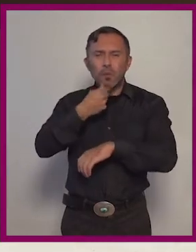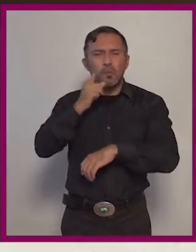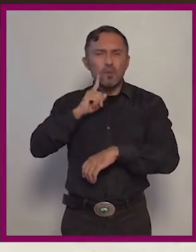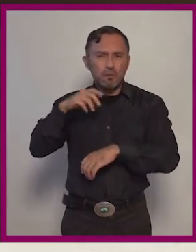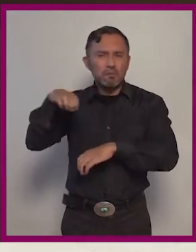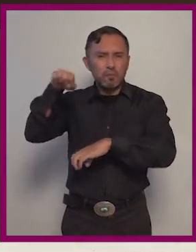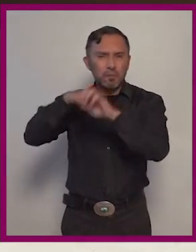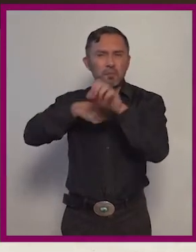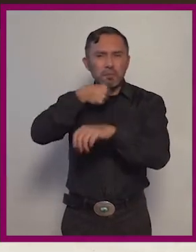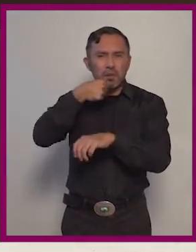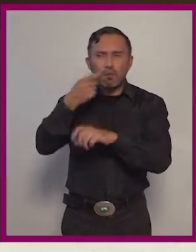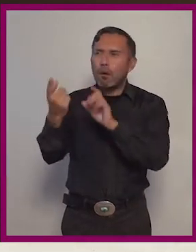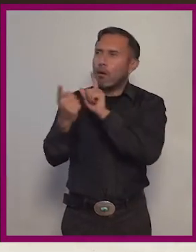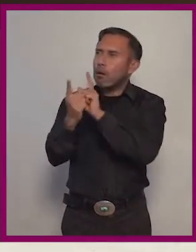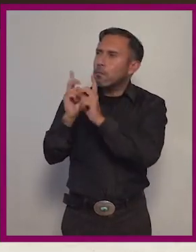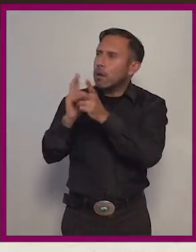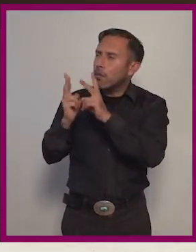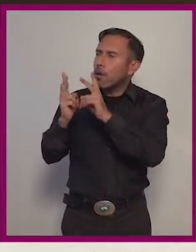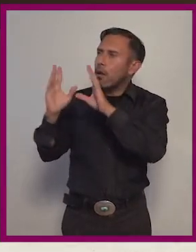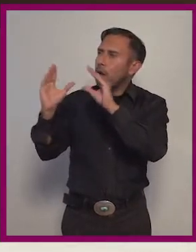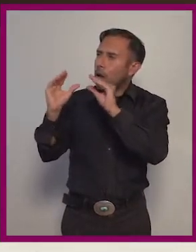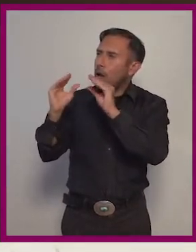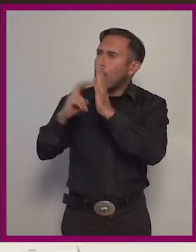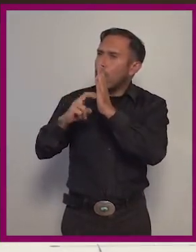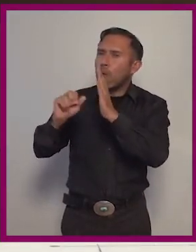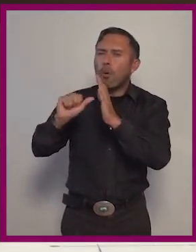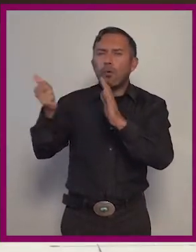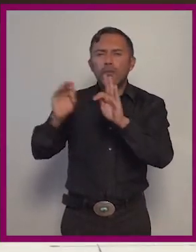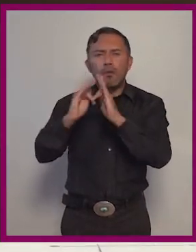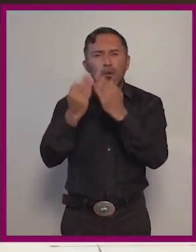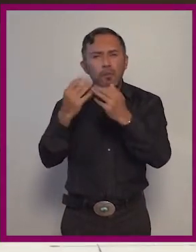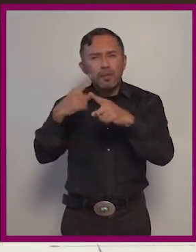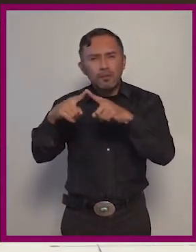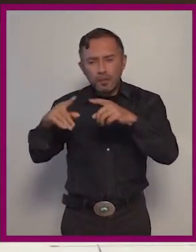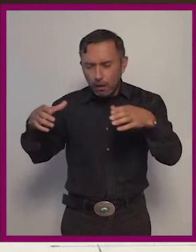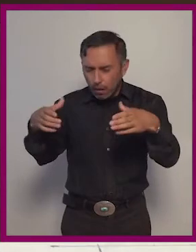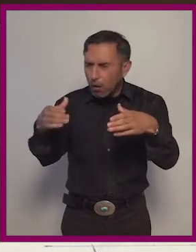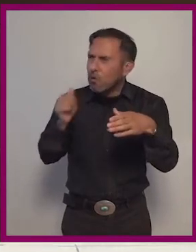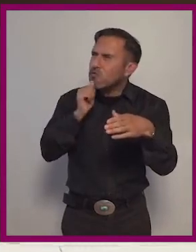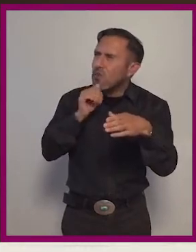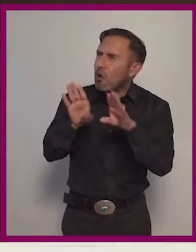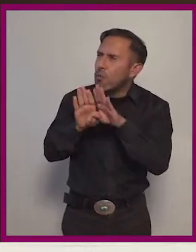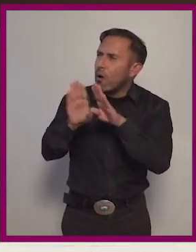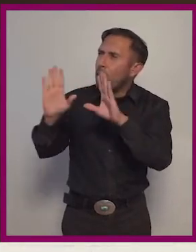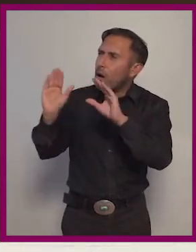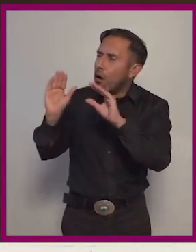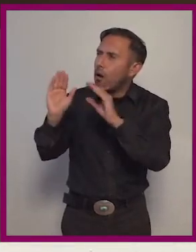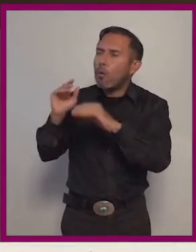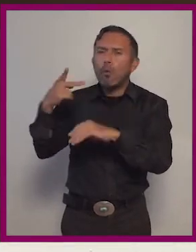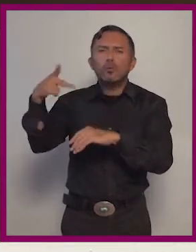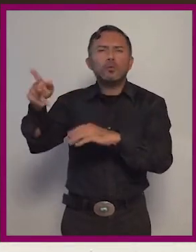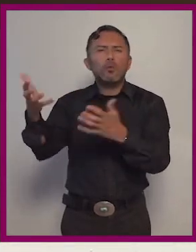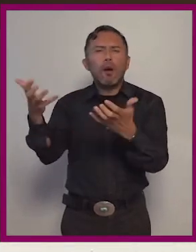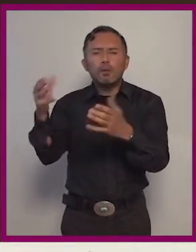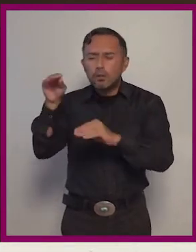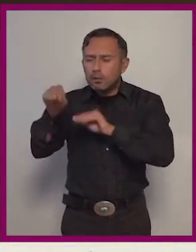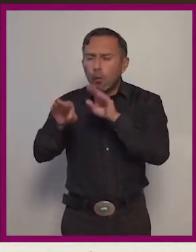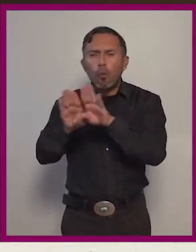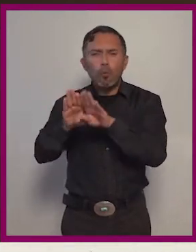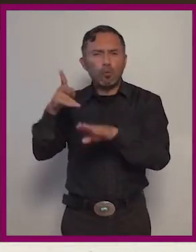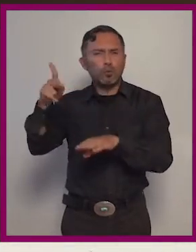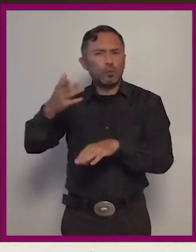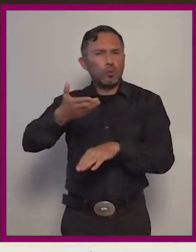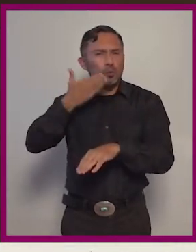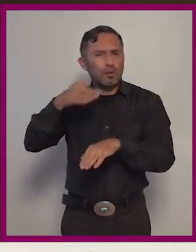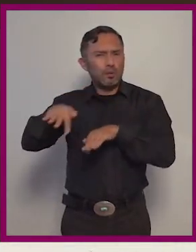grandes que te enseñen a hacer otra pieza, que te enseñen lo que ellos hacen o cómo lo han venido